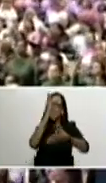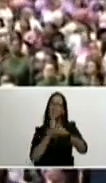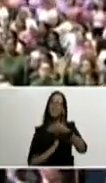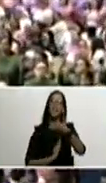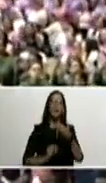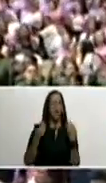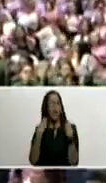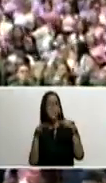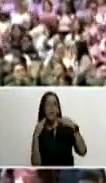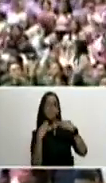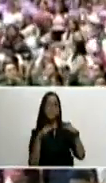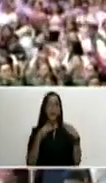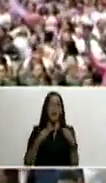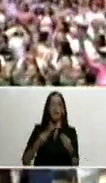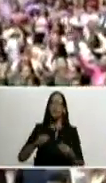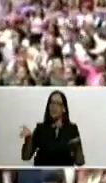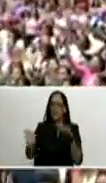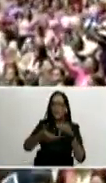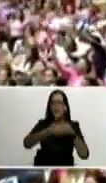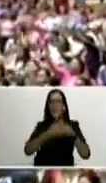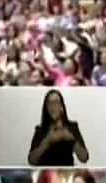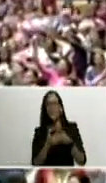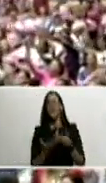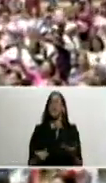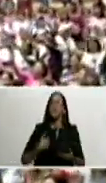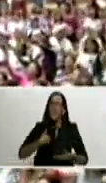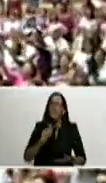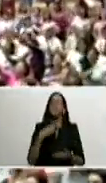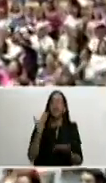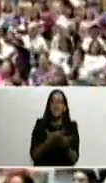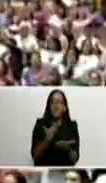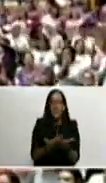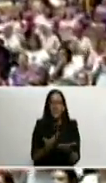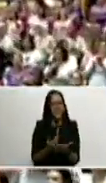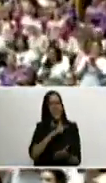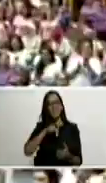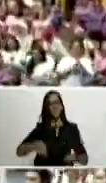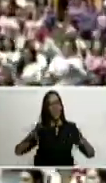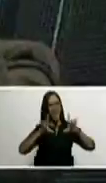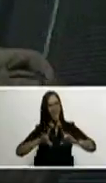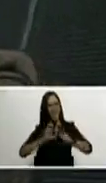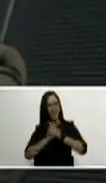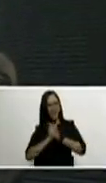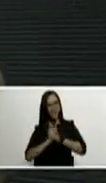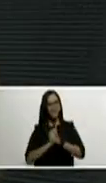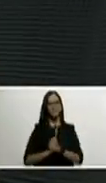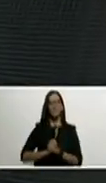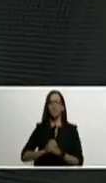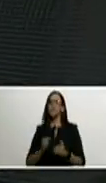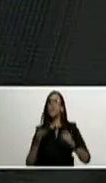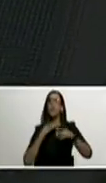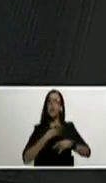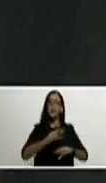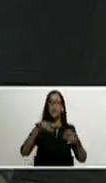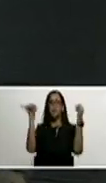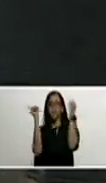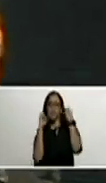el mensaje que ella encierra y es testimonio de nuestra gran amistad. Un deseo